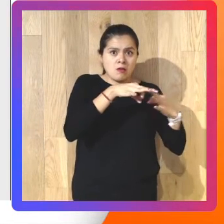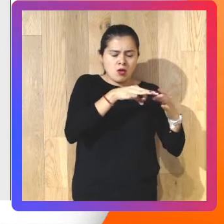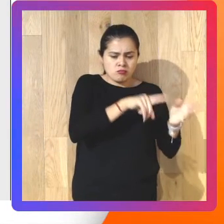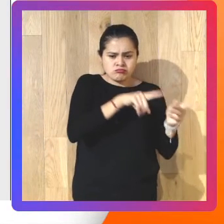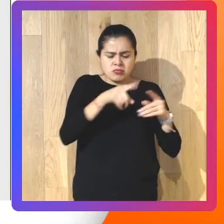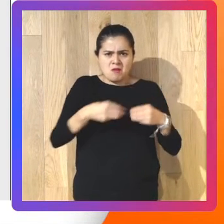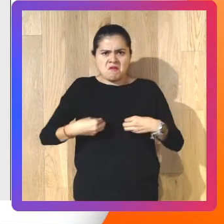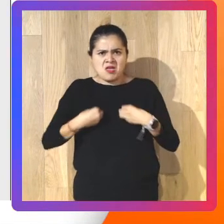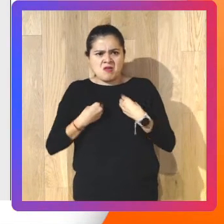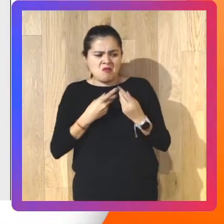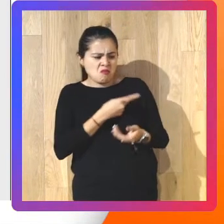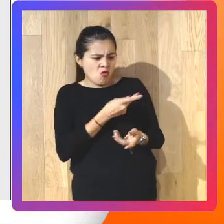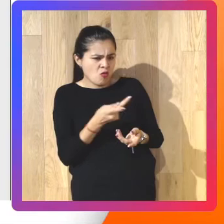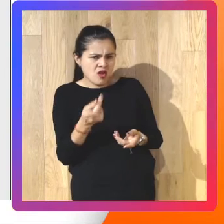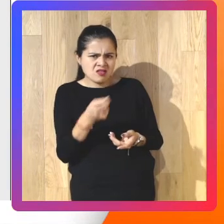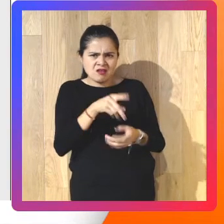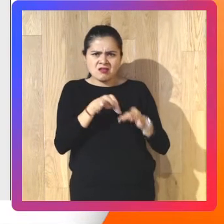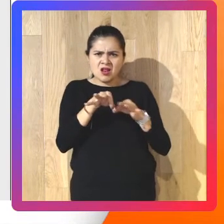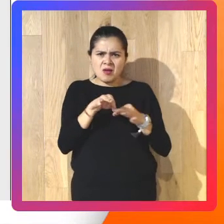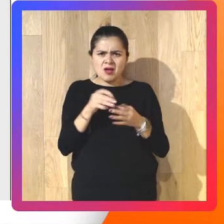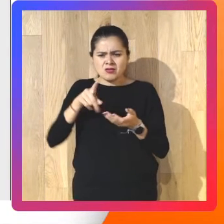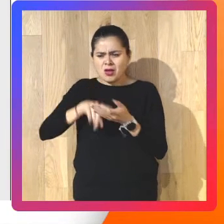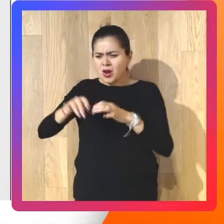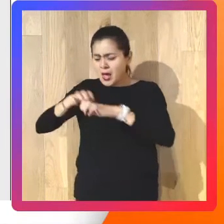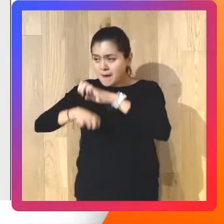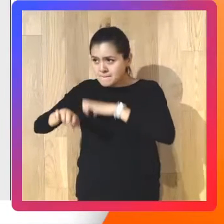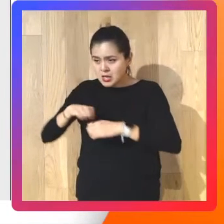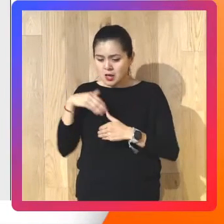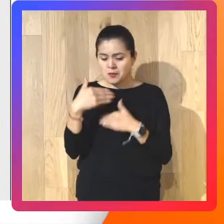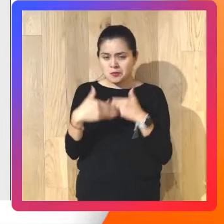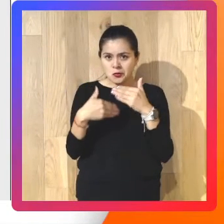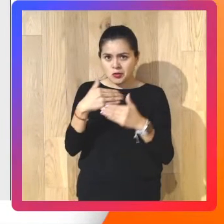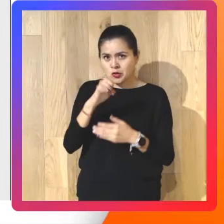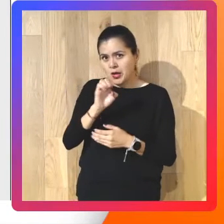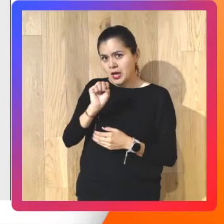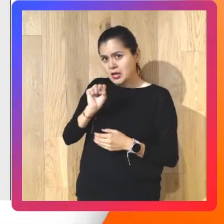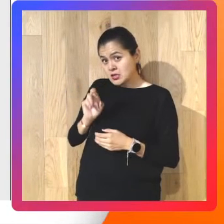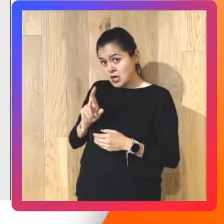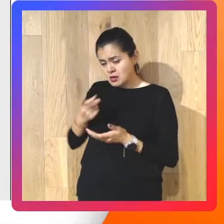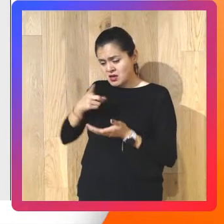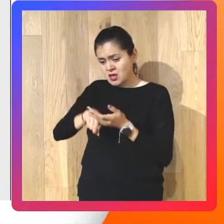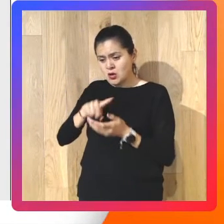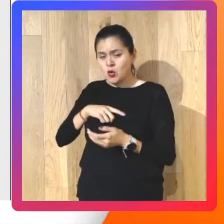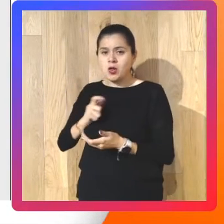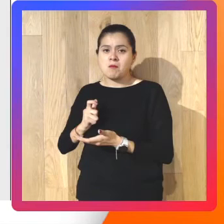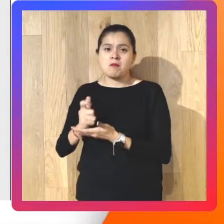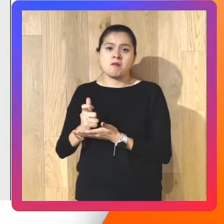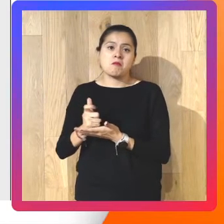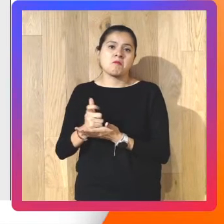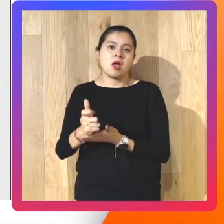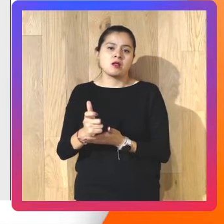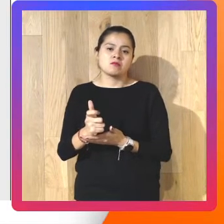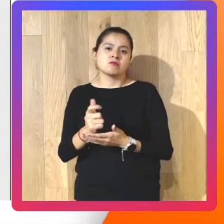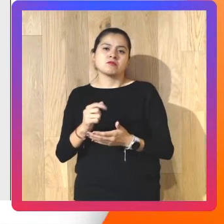haber empresas que están en un proceso de responsabilidad social empresarial y que pagan salarios de